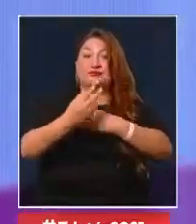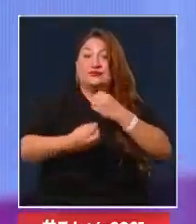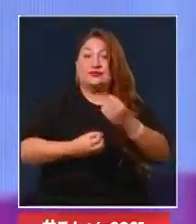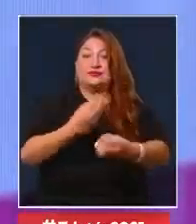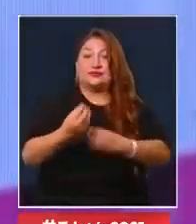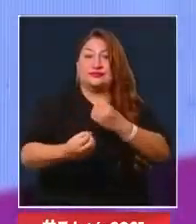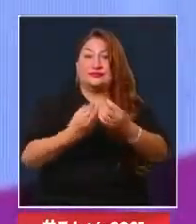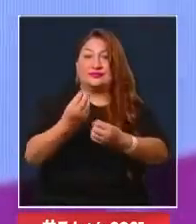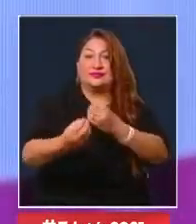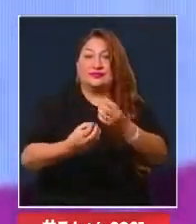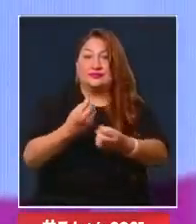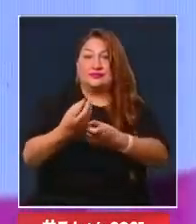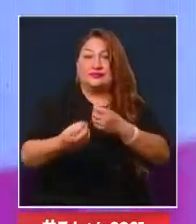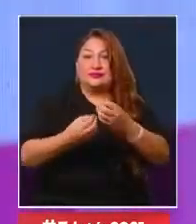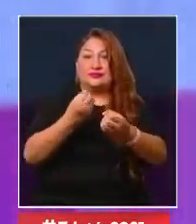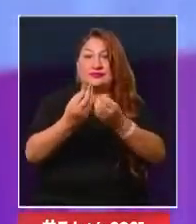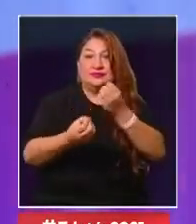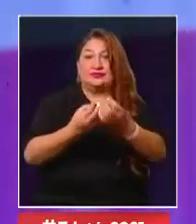es verdad